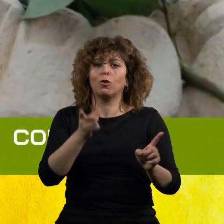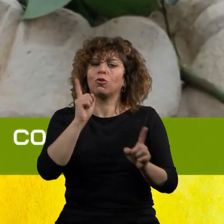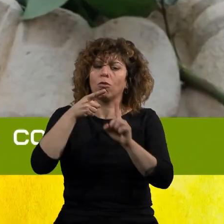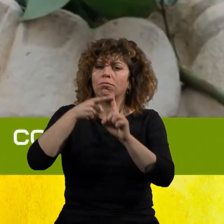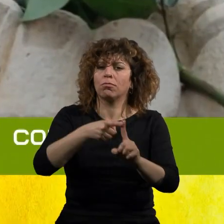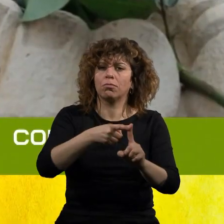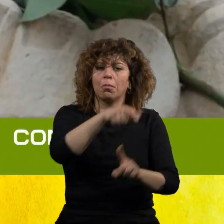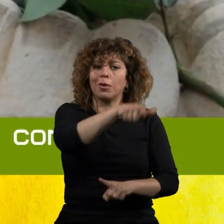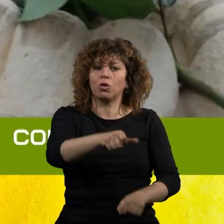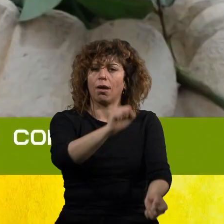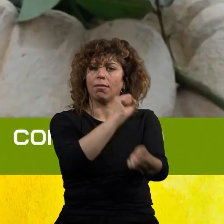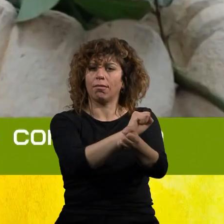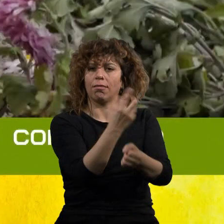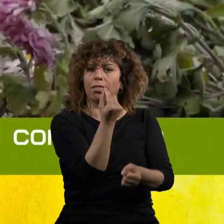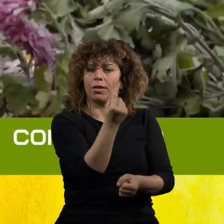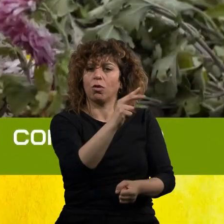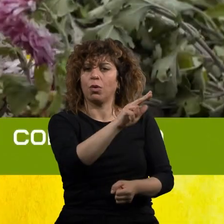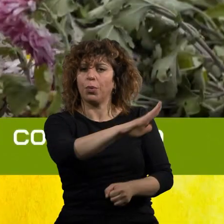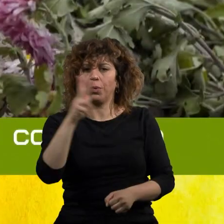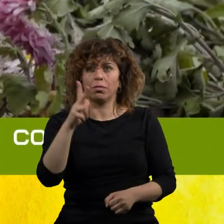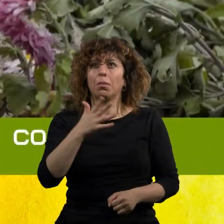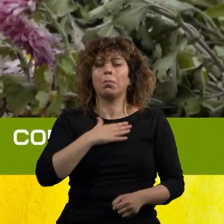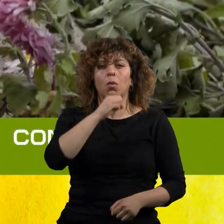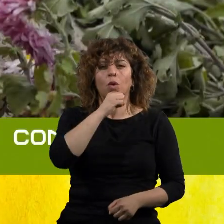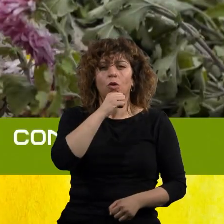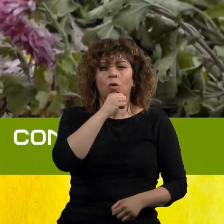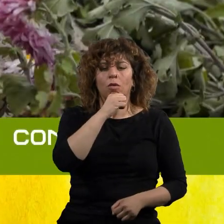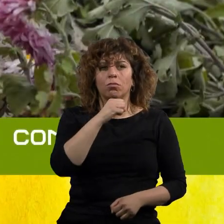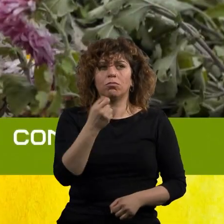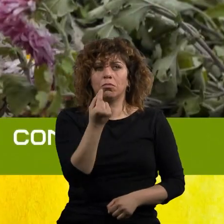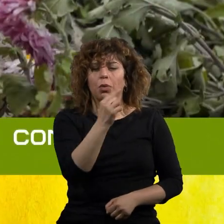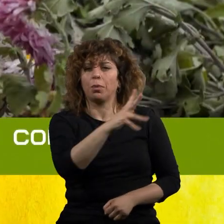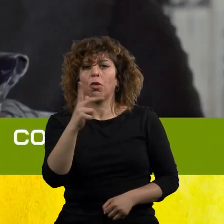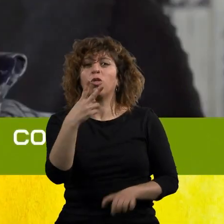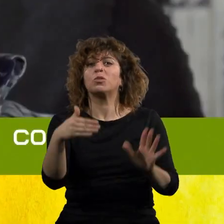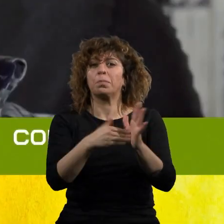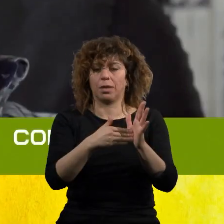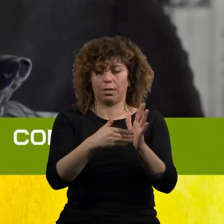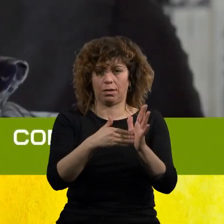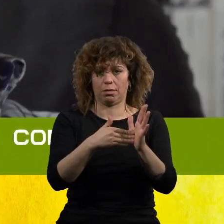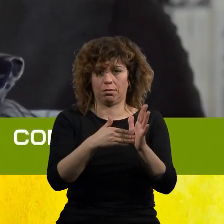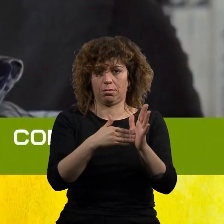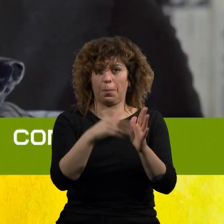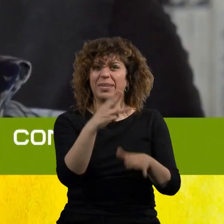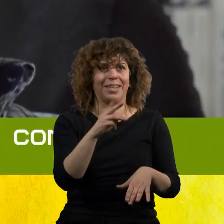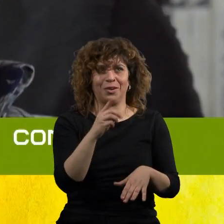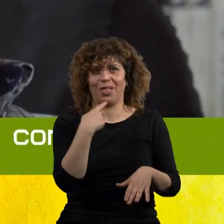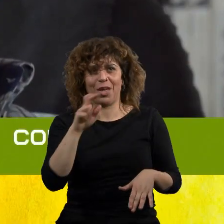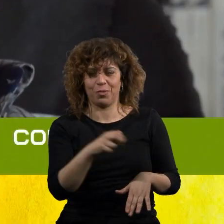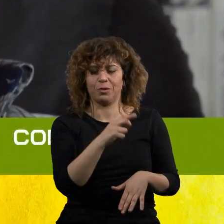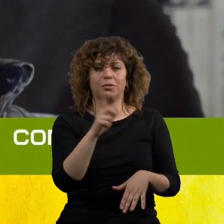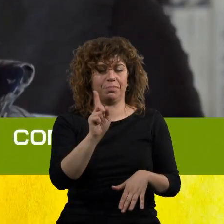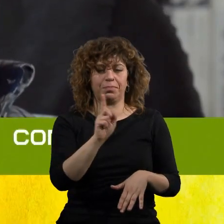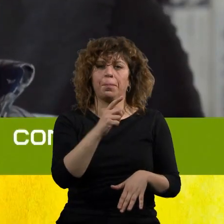dineros a los pobres encarcelados. En mi abuelo lo sacaron 2.000 pesetas, iba a decir 2.000 euros. Y luego, encima, después de